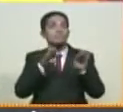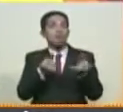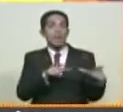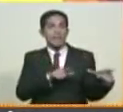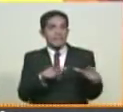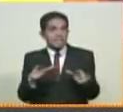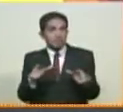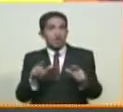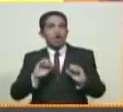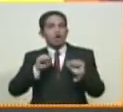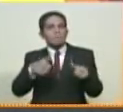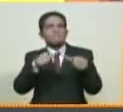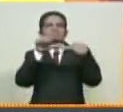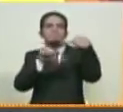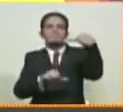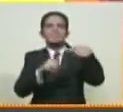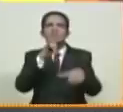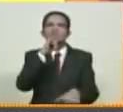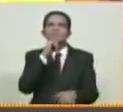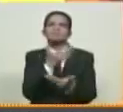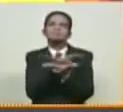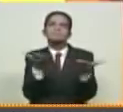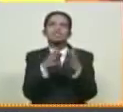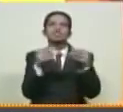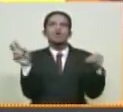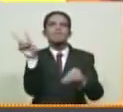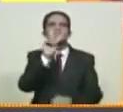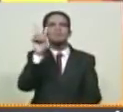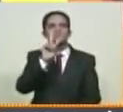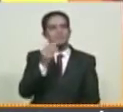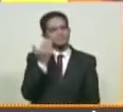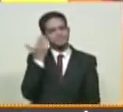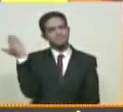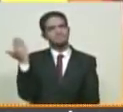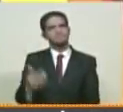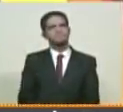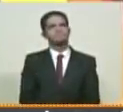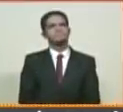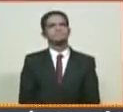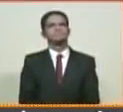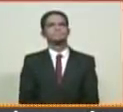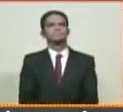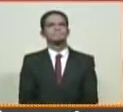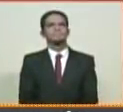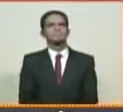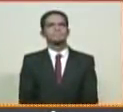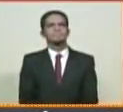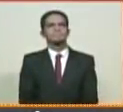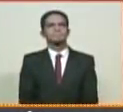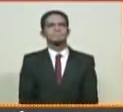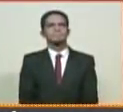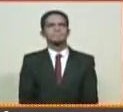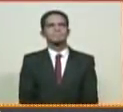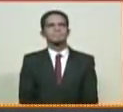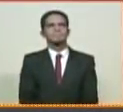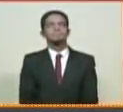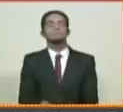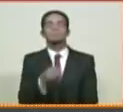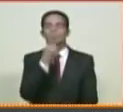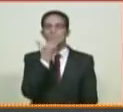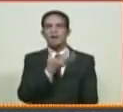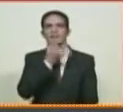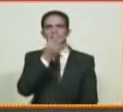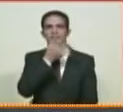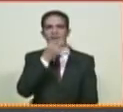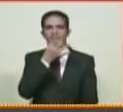para compartir información de interés con todo el pueblo de Venezuela. Adelante, ministro, lo escuchamos. Muy buenas tardes, mediodía